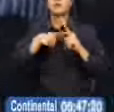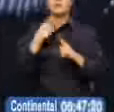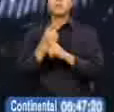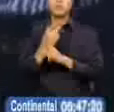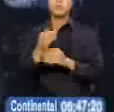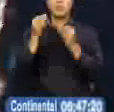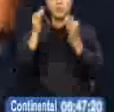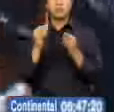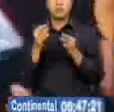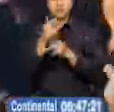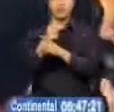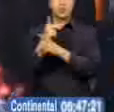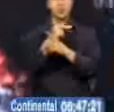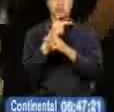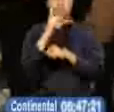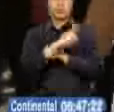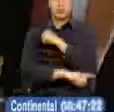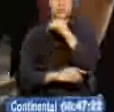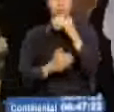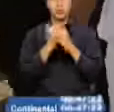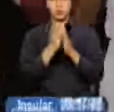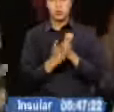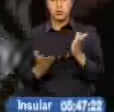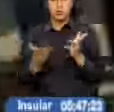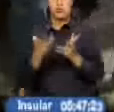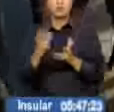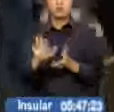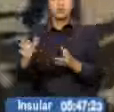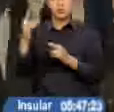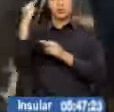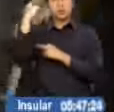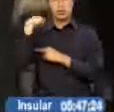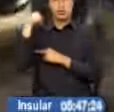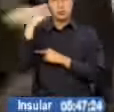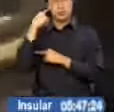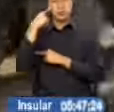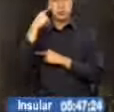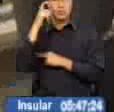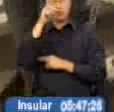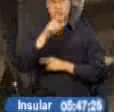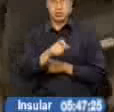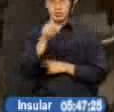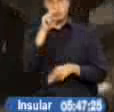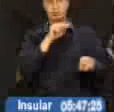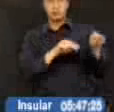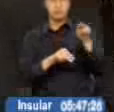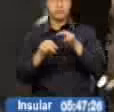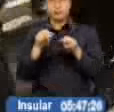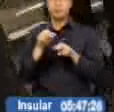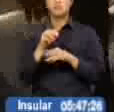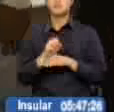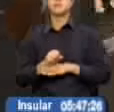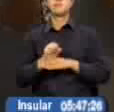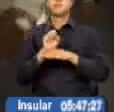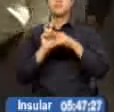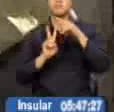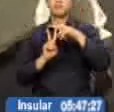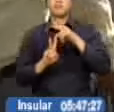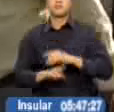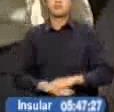ejecución de otro consejo de disciplina que analice el accionar del capitán ortega mire está carrillo